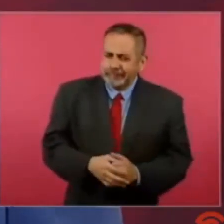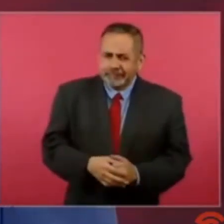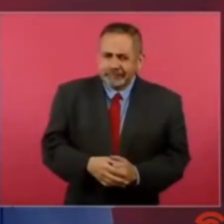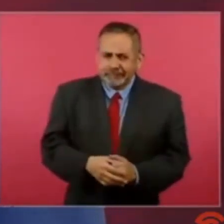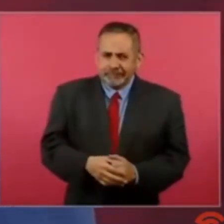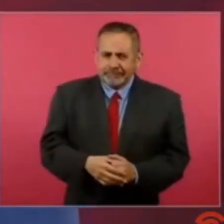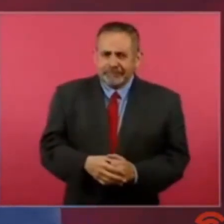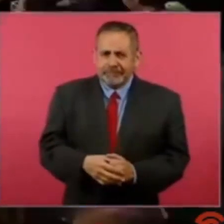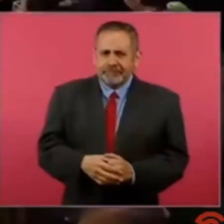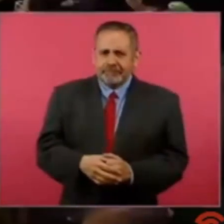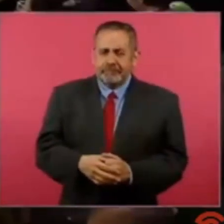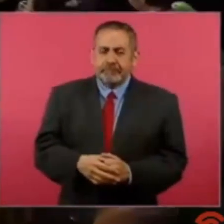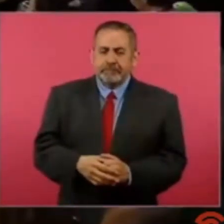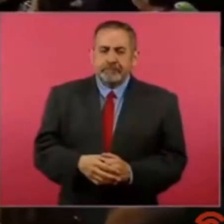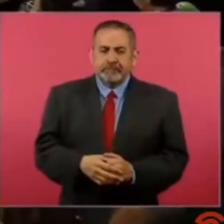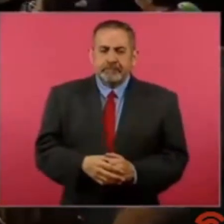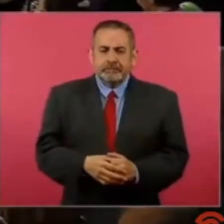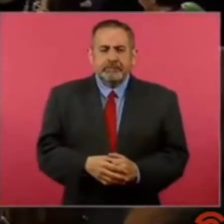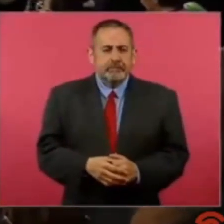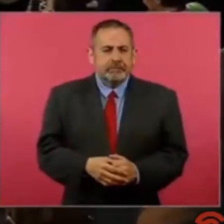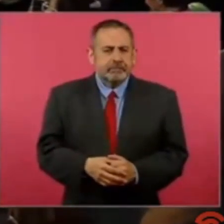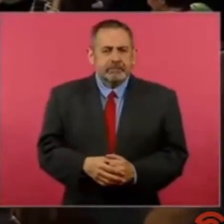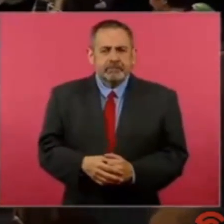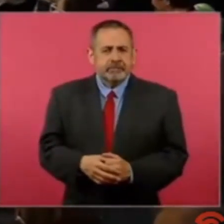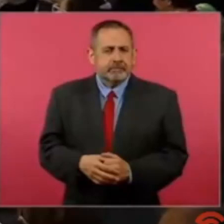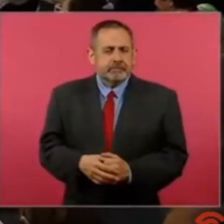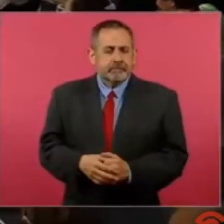Y empiezan a decir